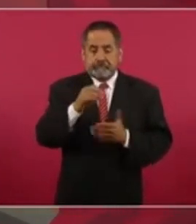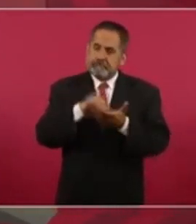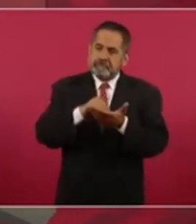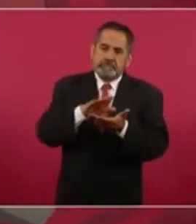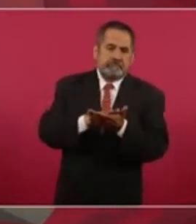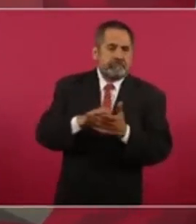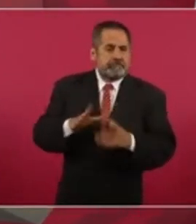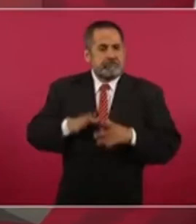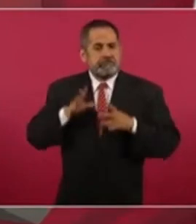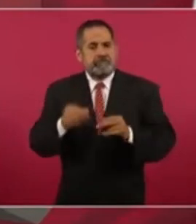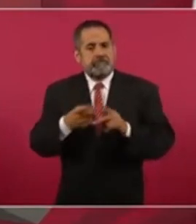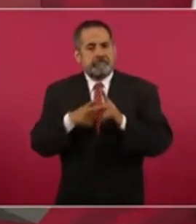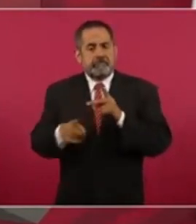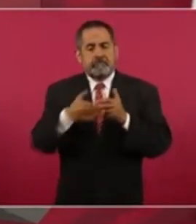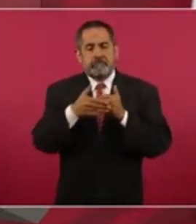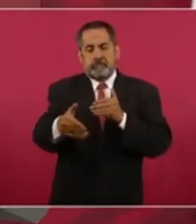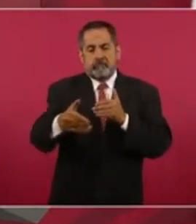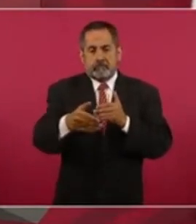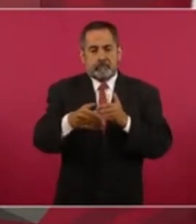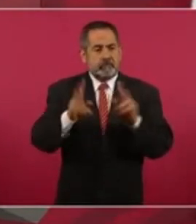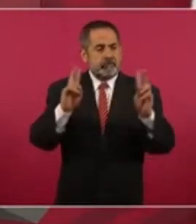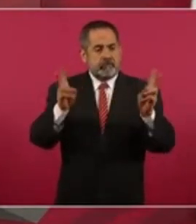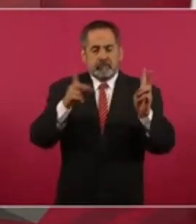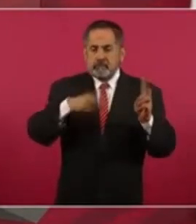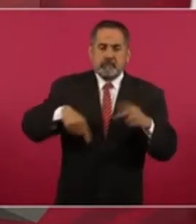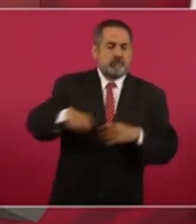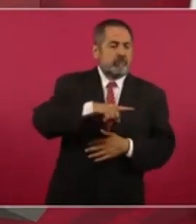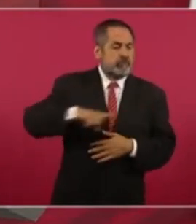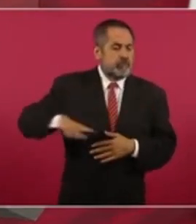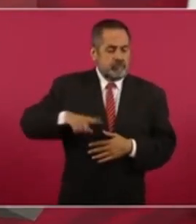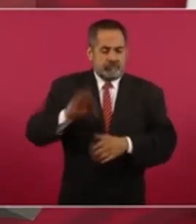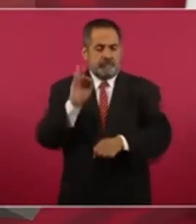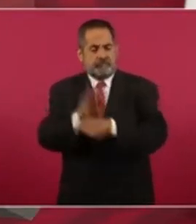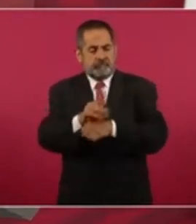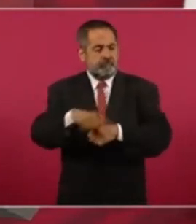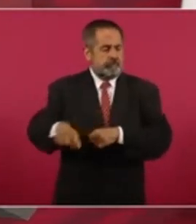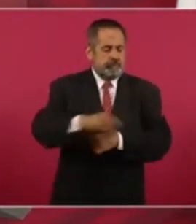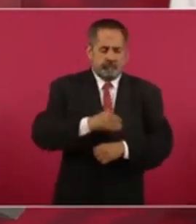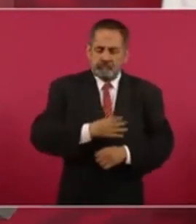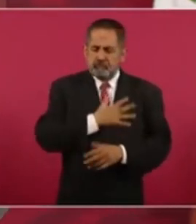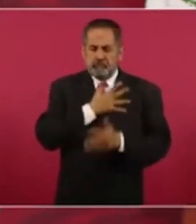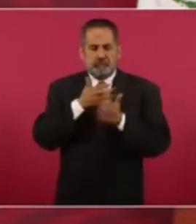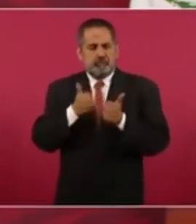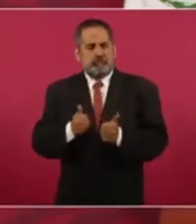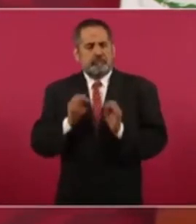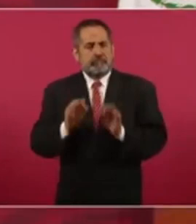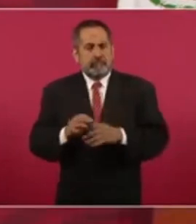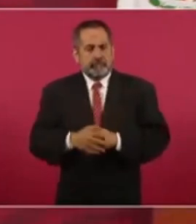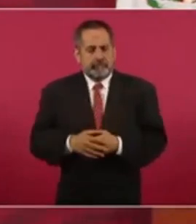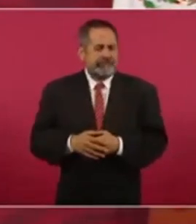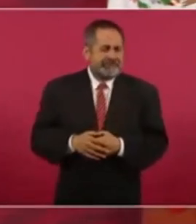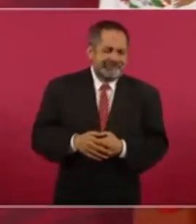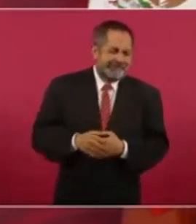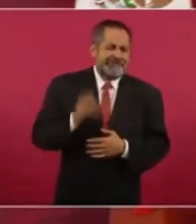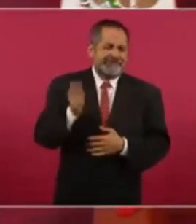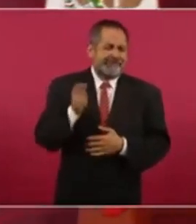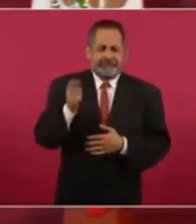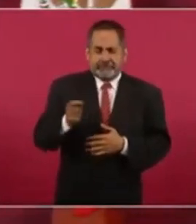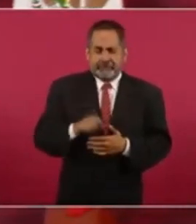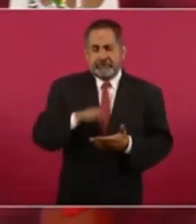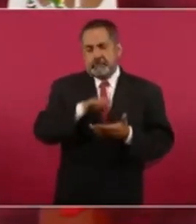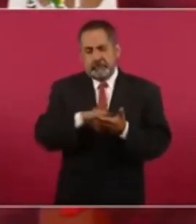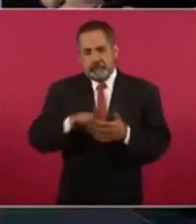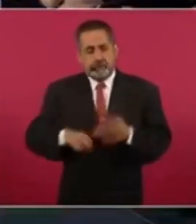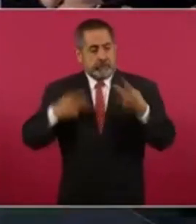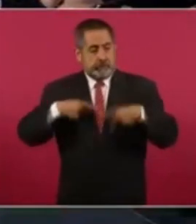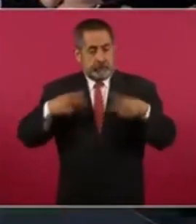creó lo del estado de bienestar, que significa que una persona, cuando llega a